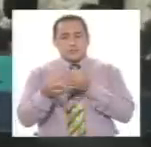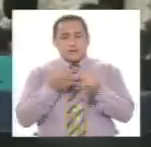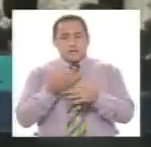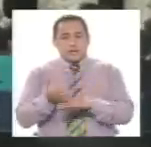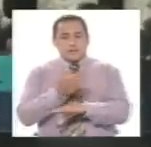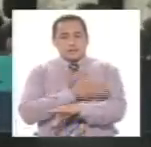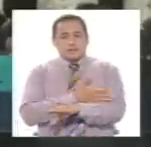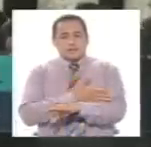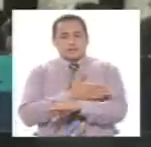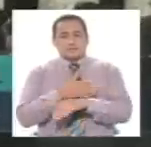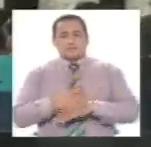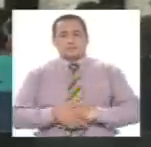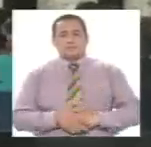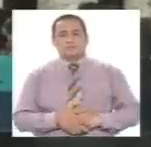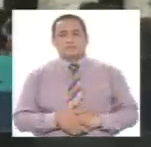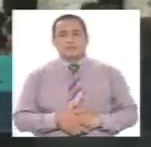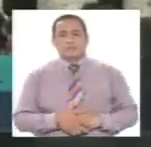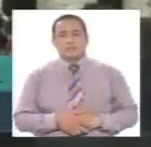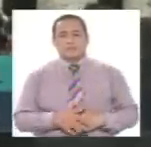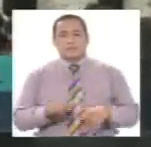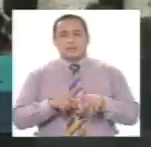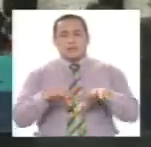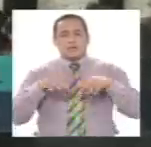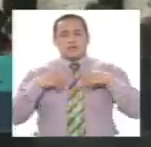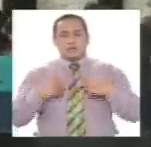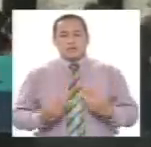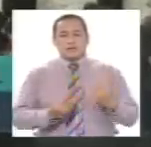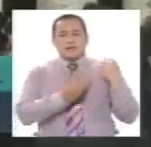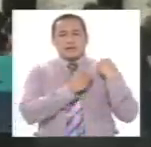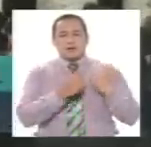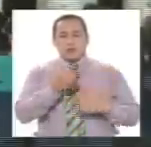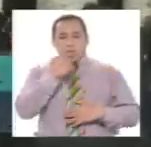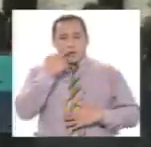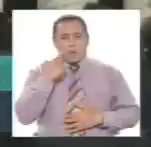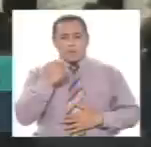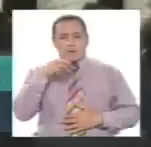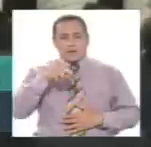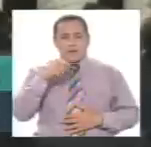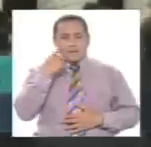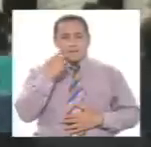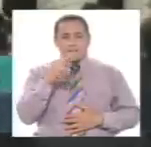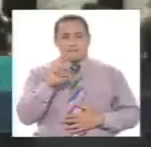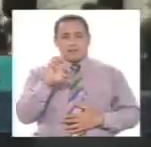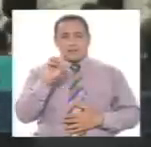le podemos comentar que va a asumir el cargo Piero Gessi Solís,